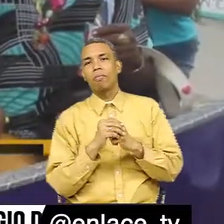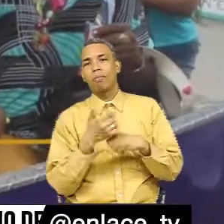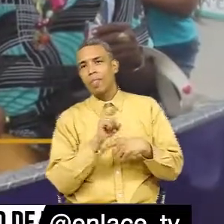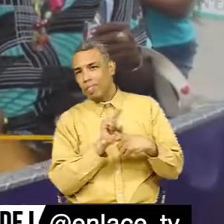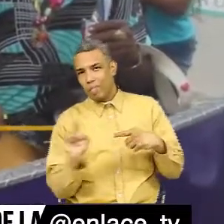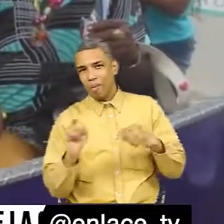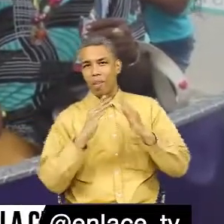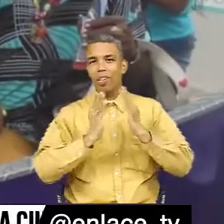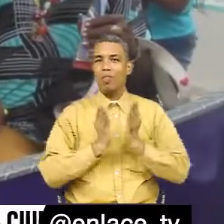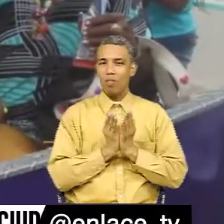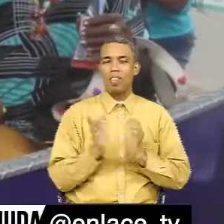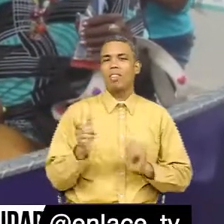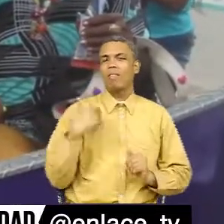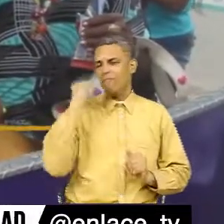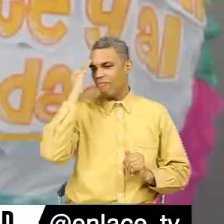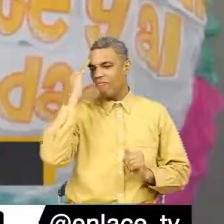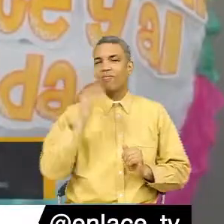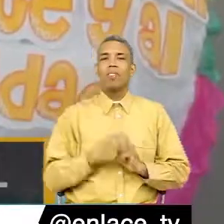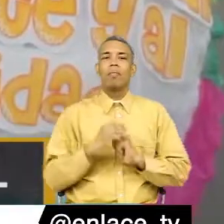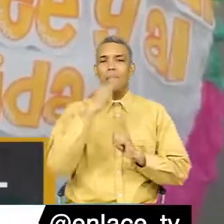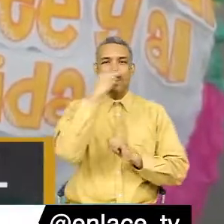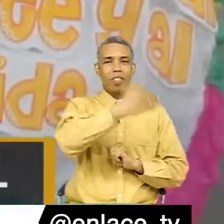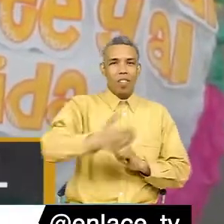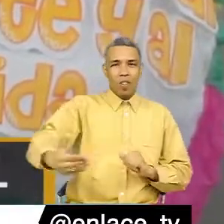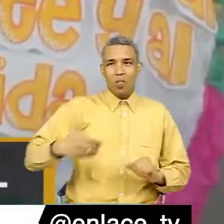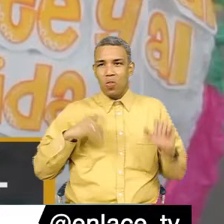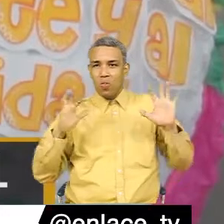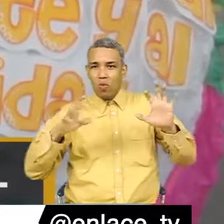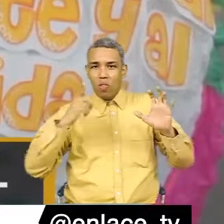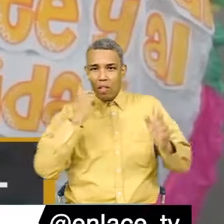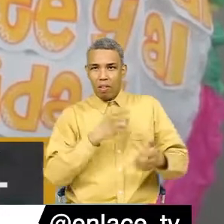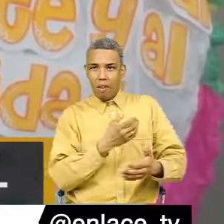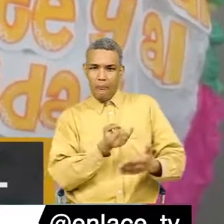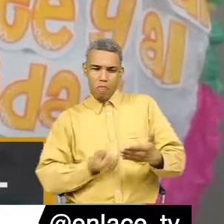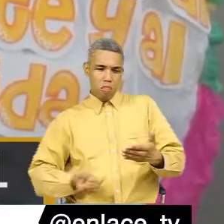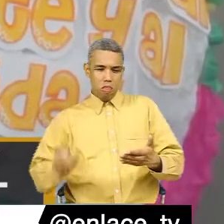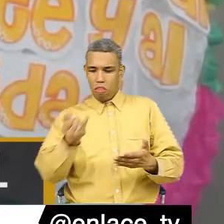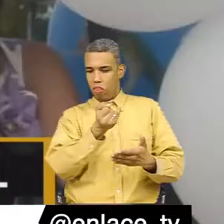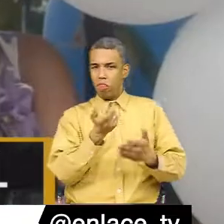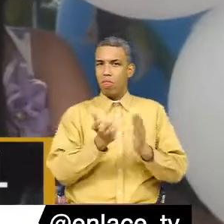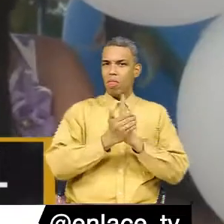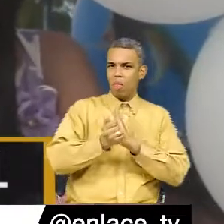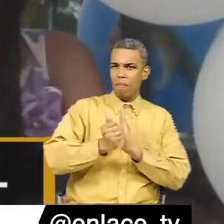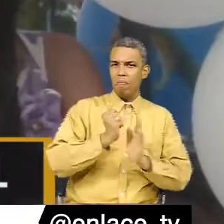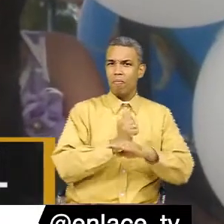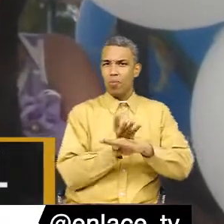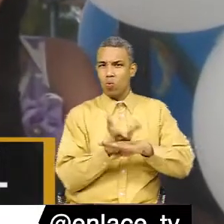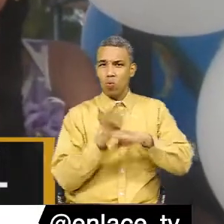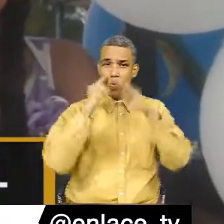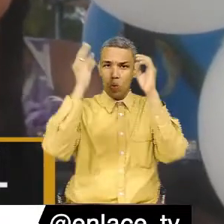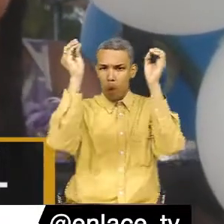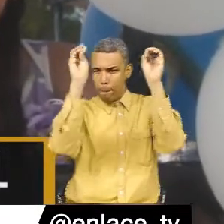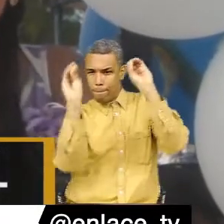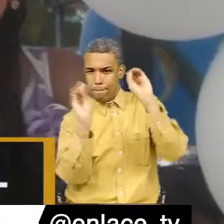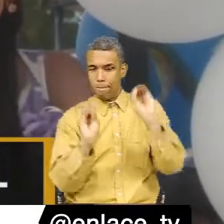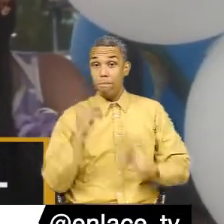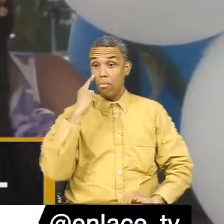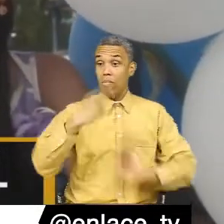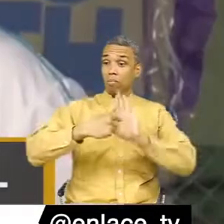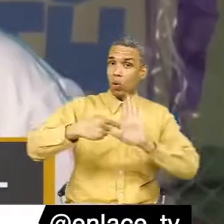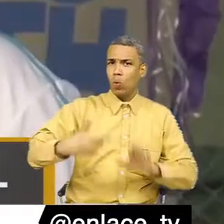esta reconocida institución educativa han podido demostrar sus habilidades y destrezas. Una semana bastante exitosa con los